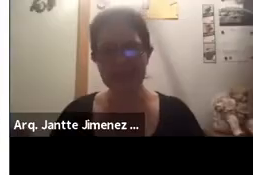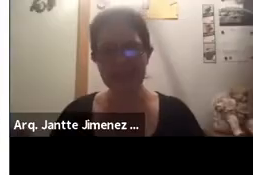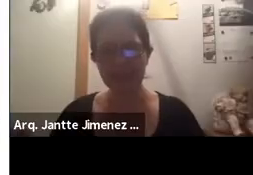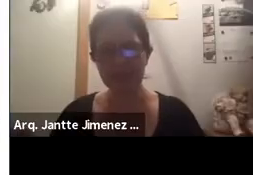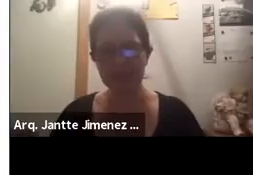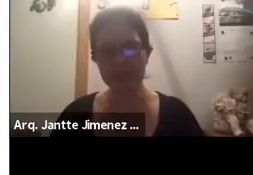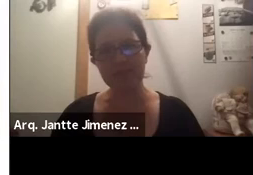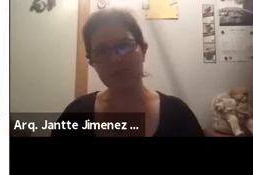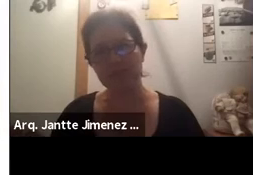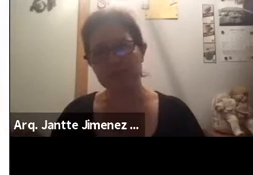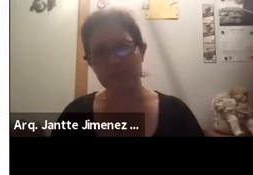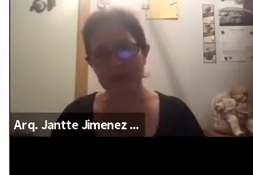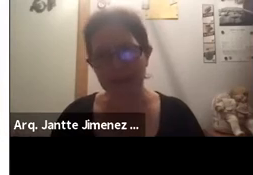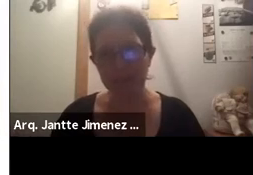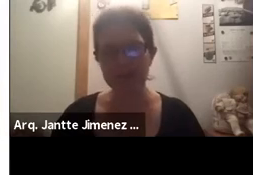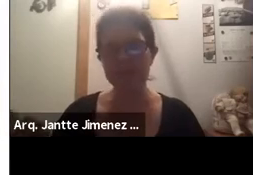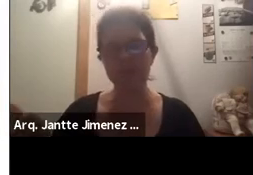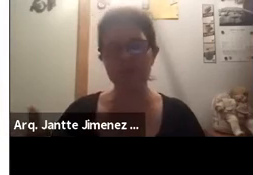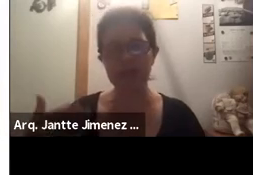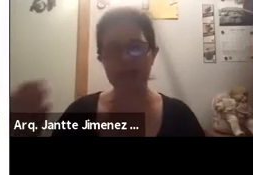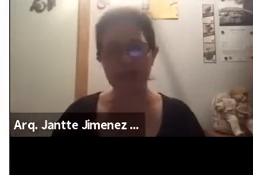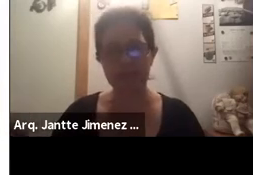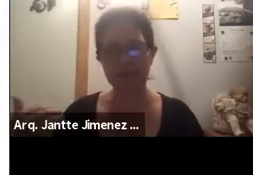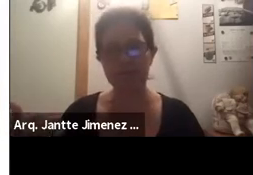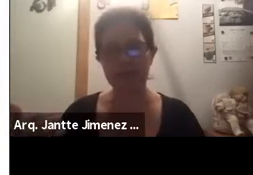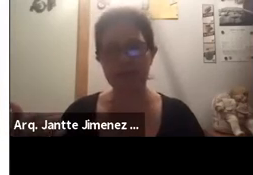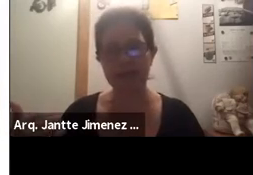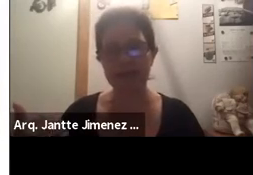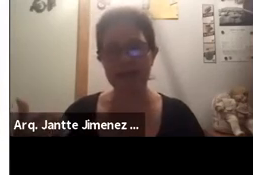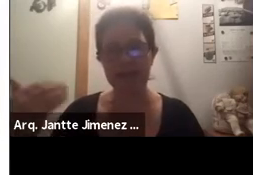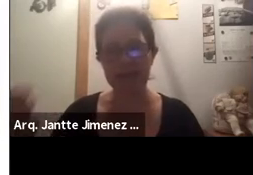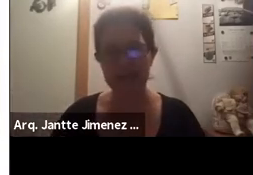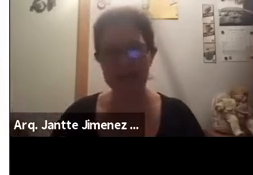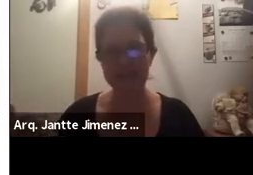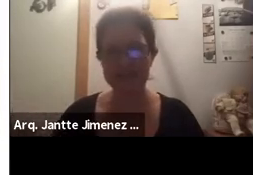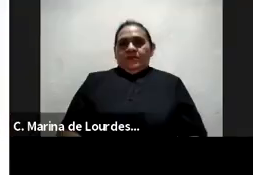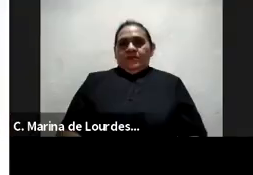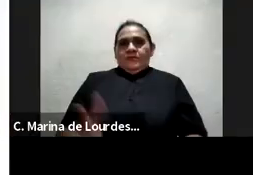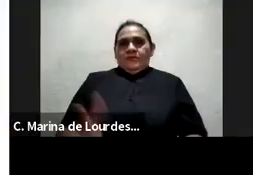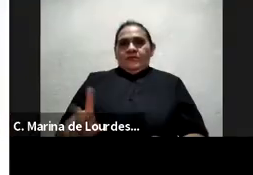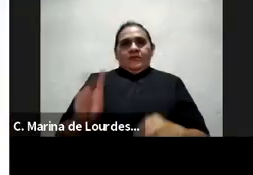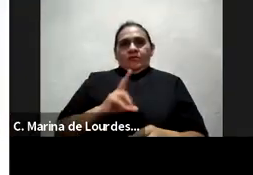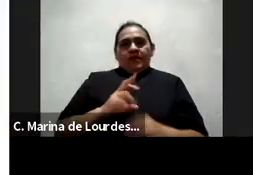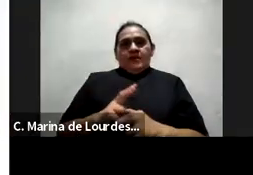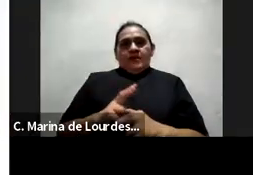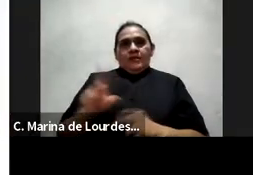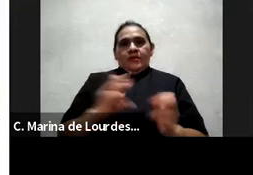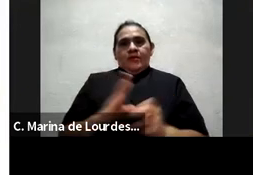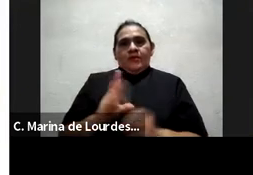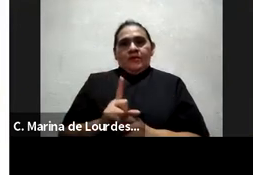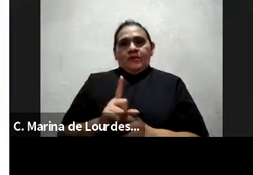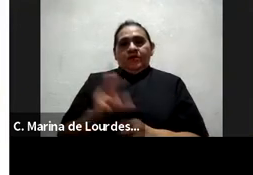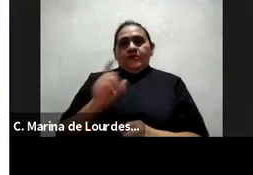el siguiente problema es, bueno, pues no hay rampas, ¿no? Para llegar a las aceras.